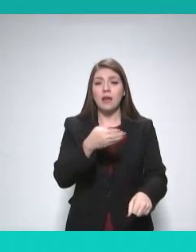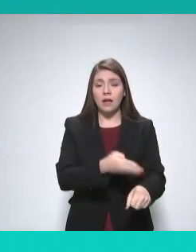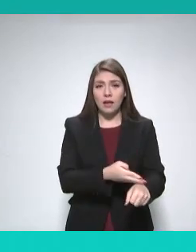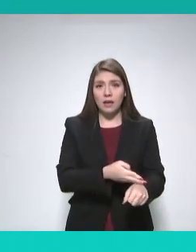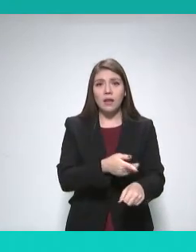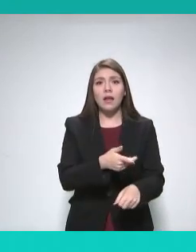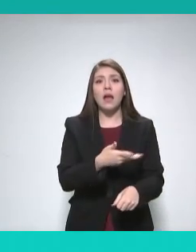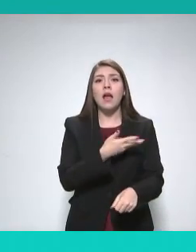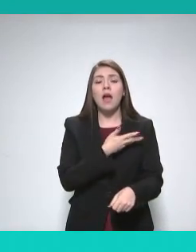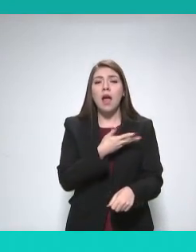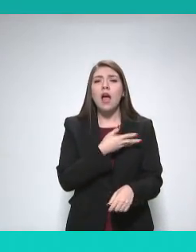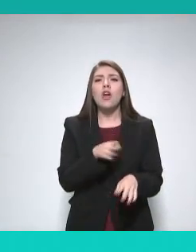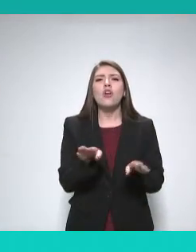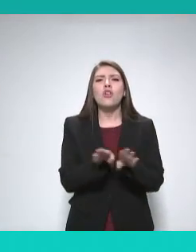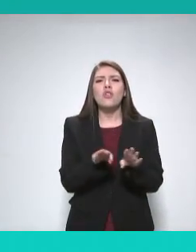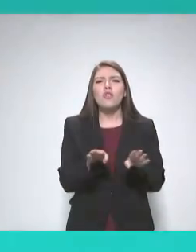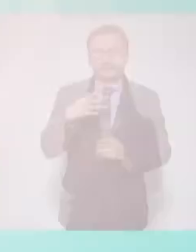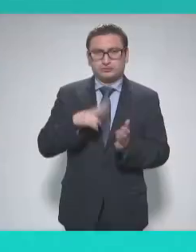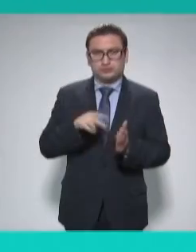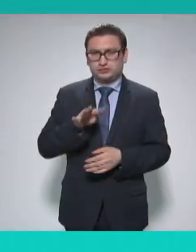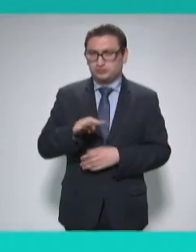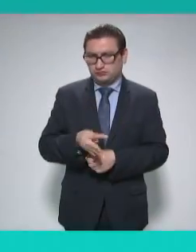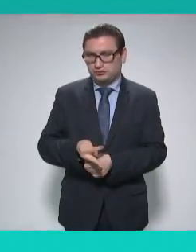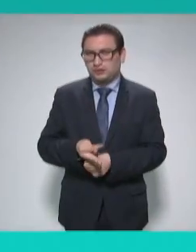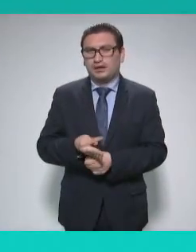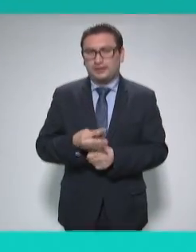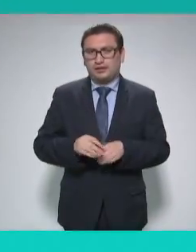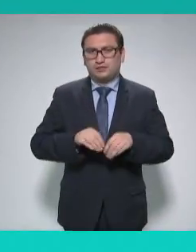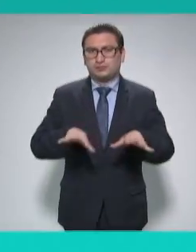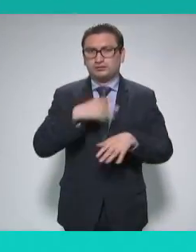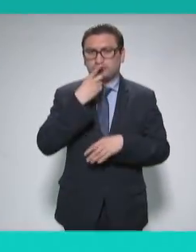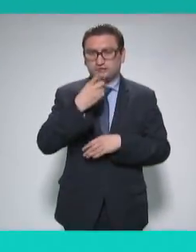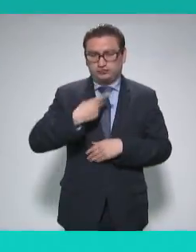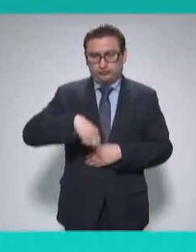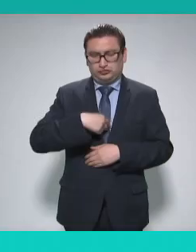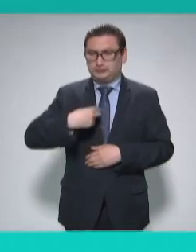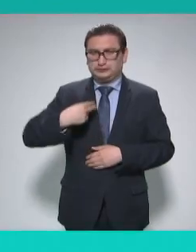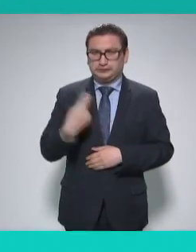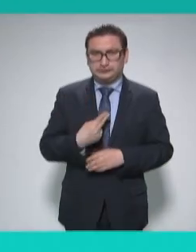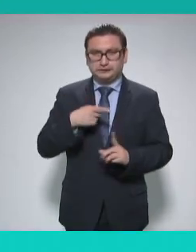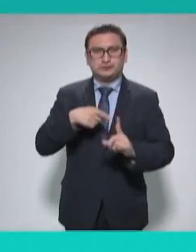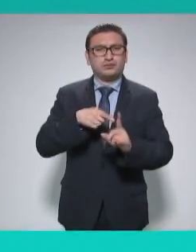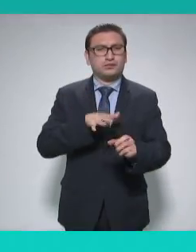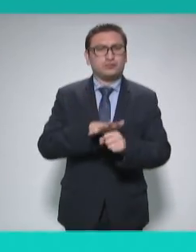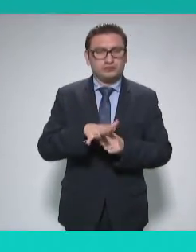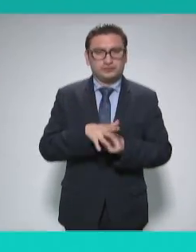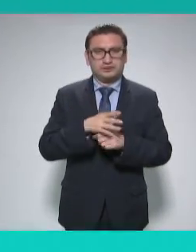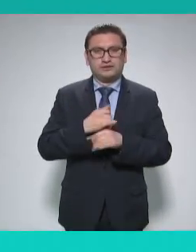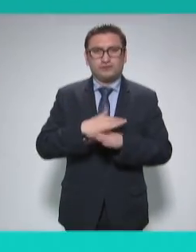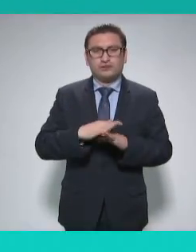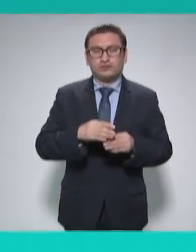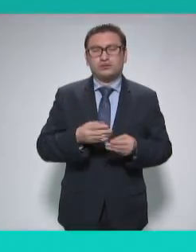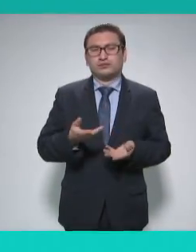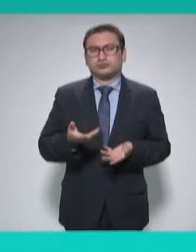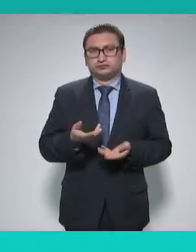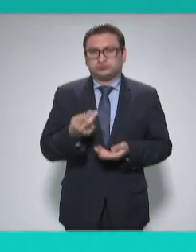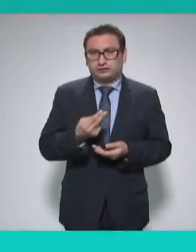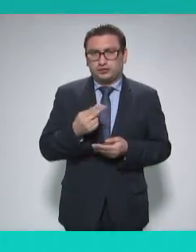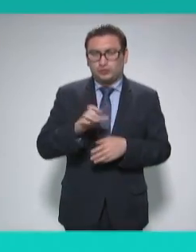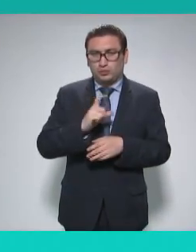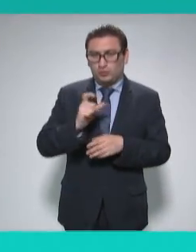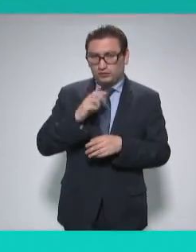tan catalogadas como actos o hechos de corrupción en ese sentido destacó que el análisis realizado tanto de la normativa nacional e